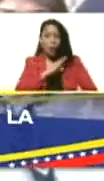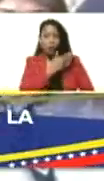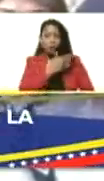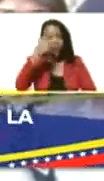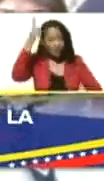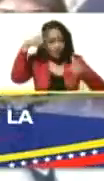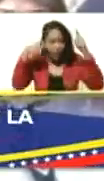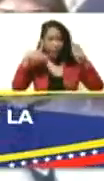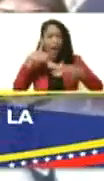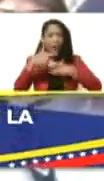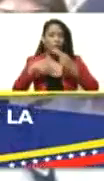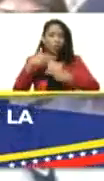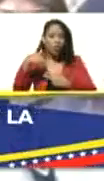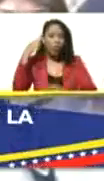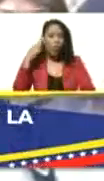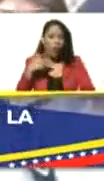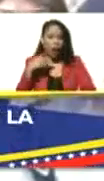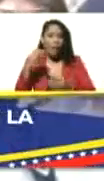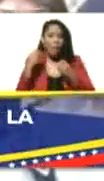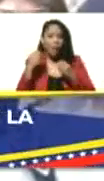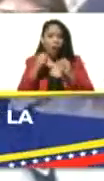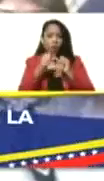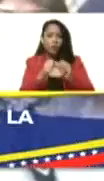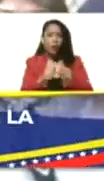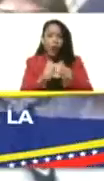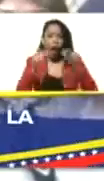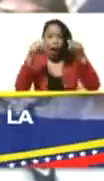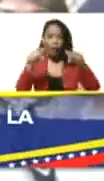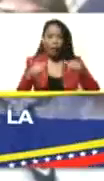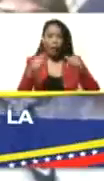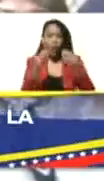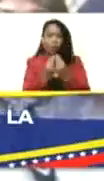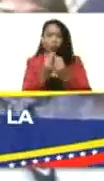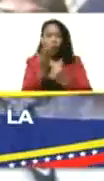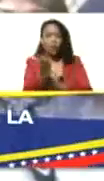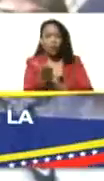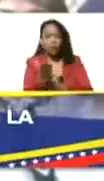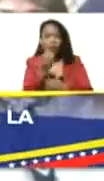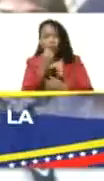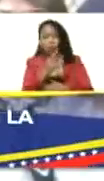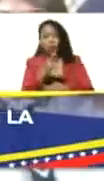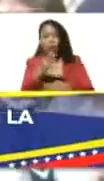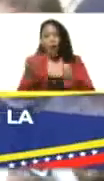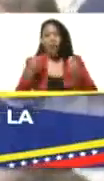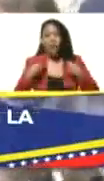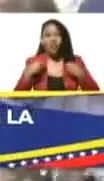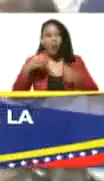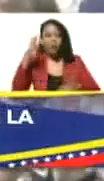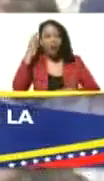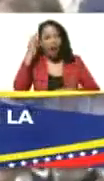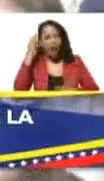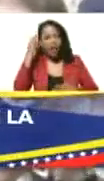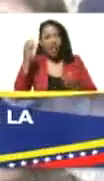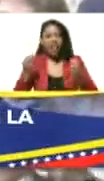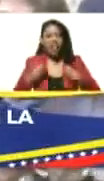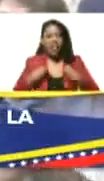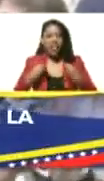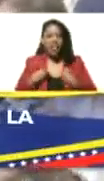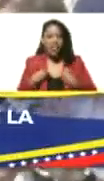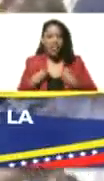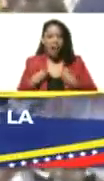de la Revolución Bolivariana, para seguir acá con usted. Así que, bueno, ¡viva Guadalupe! ¡Y viva el